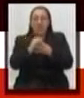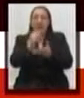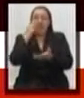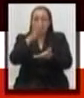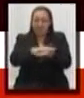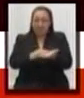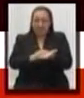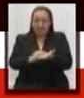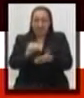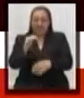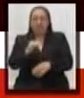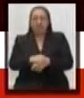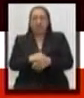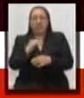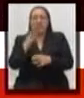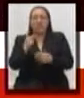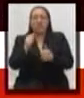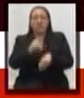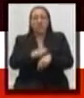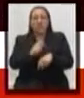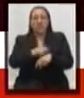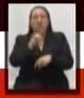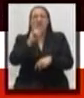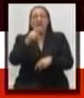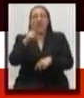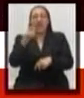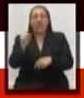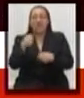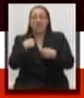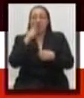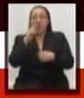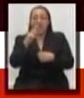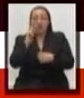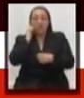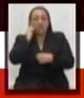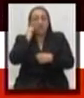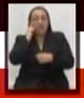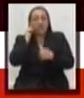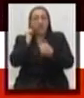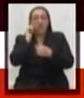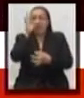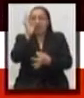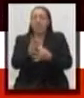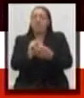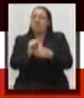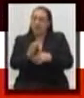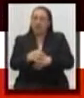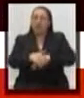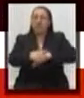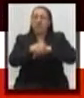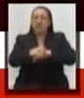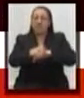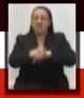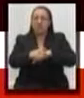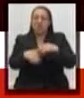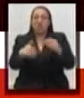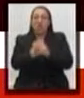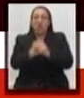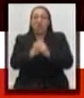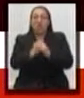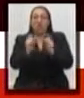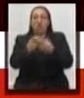braille sobre la época de los incas. Les reitero la felicitación de la representación